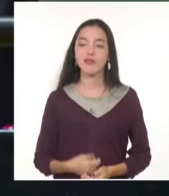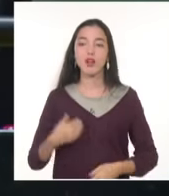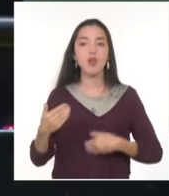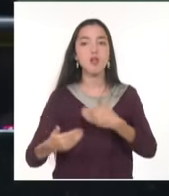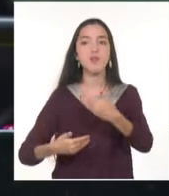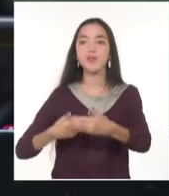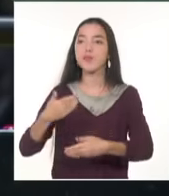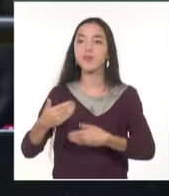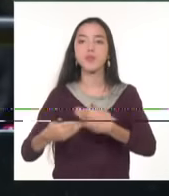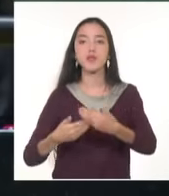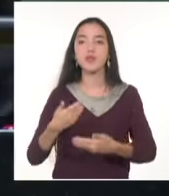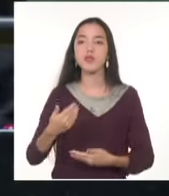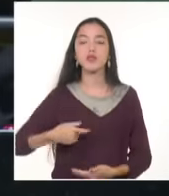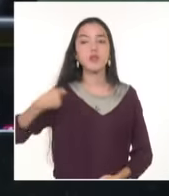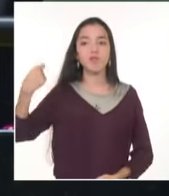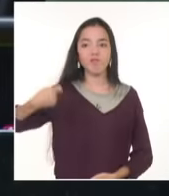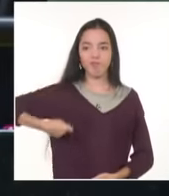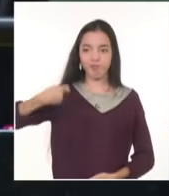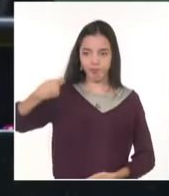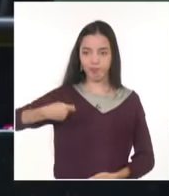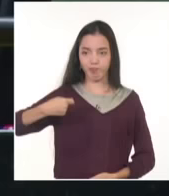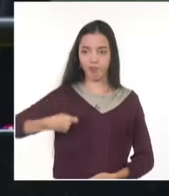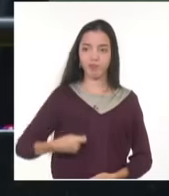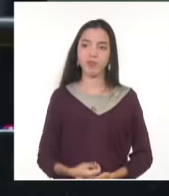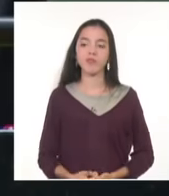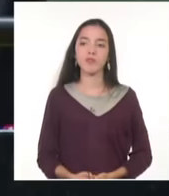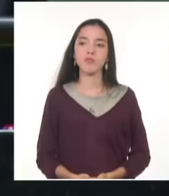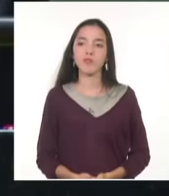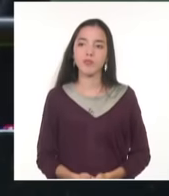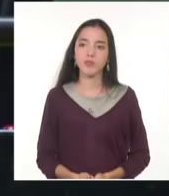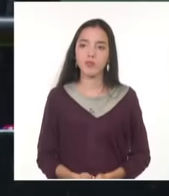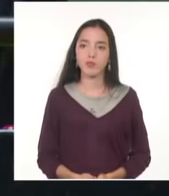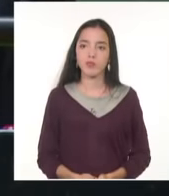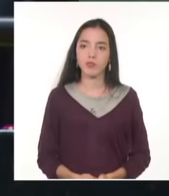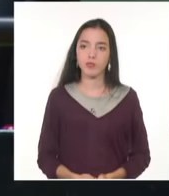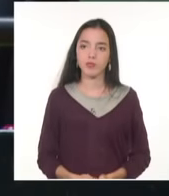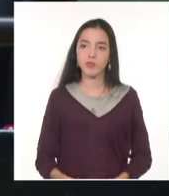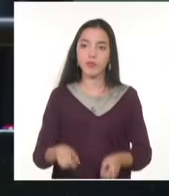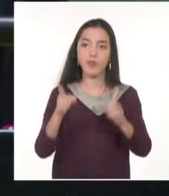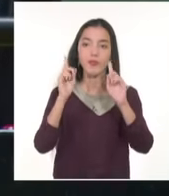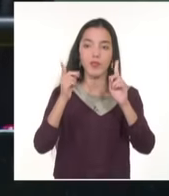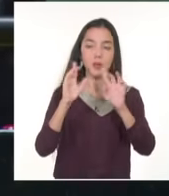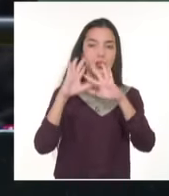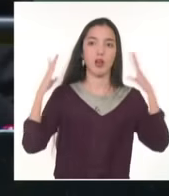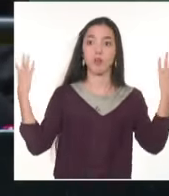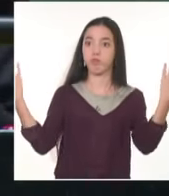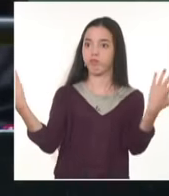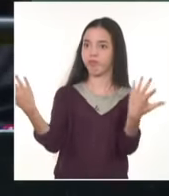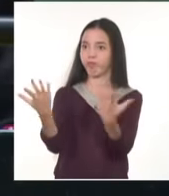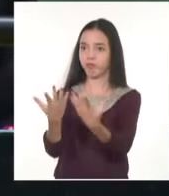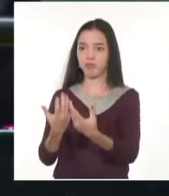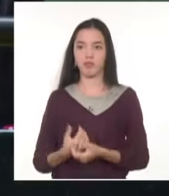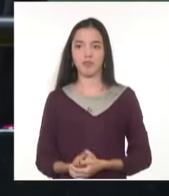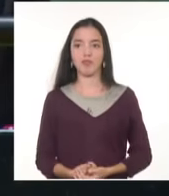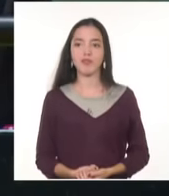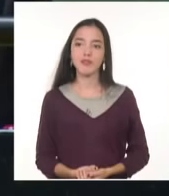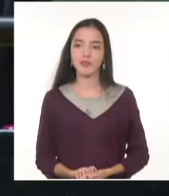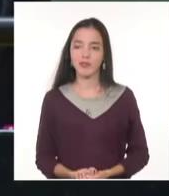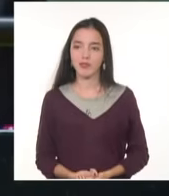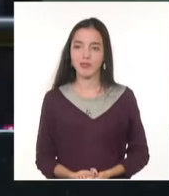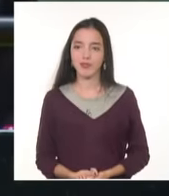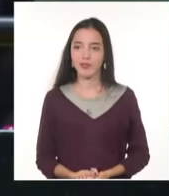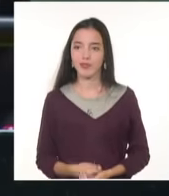de decisiones y formulaciones de política a nivel global, que proporcione el